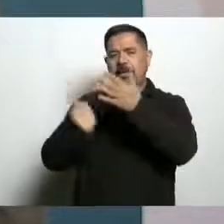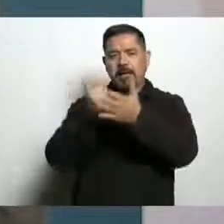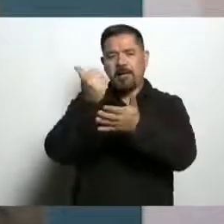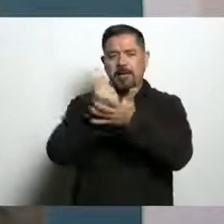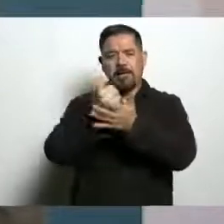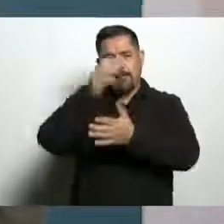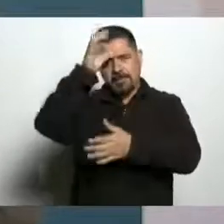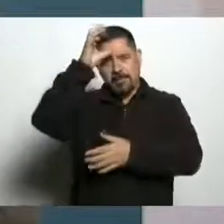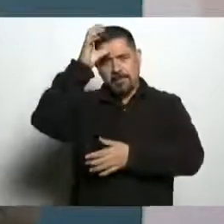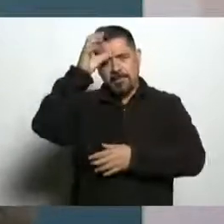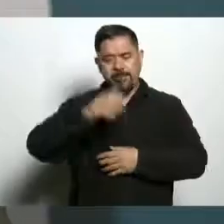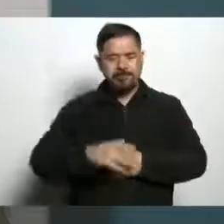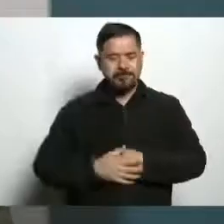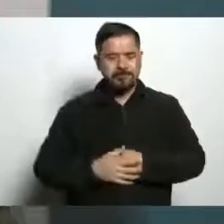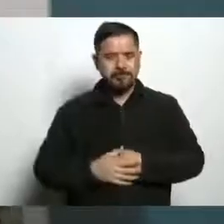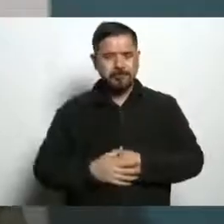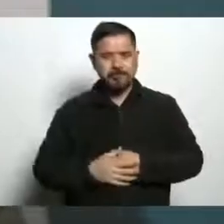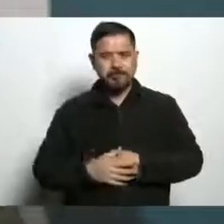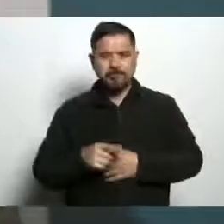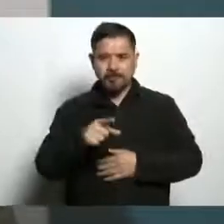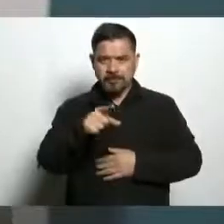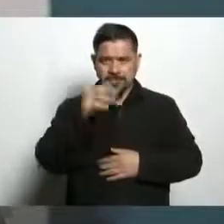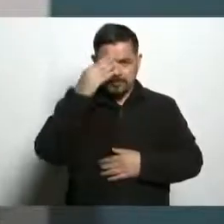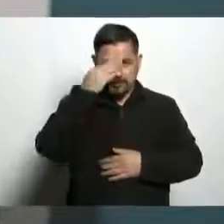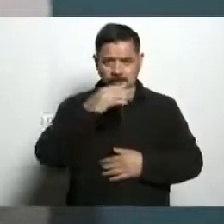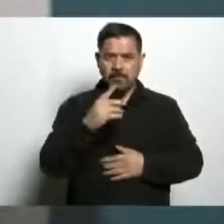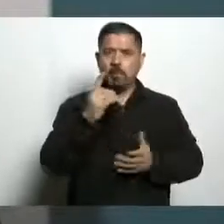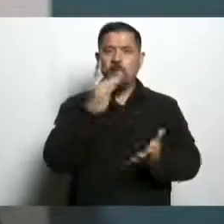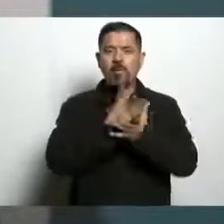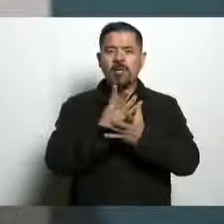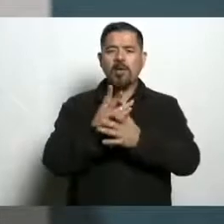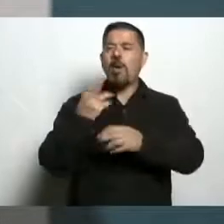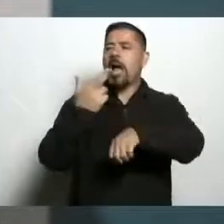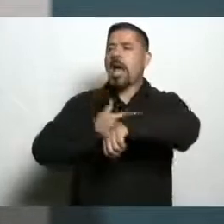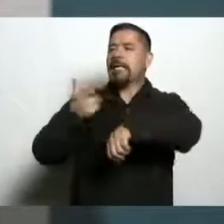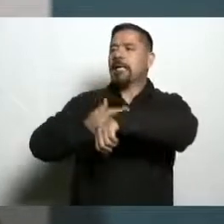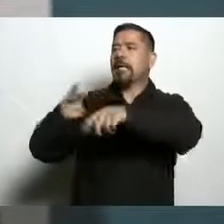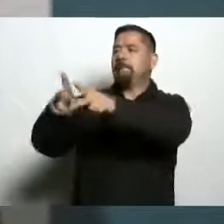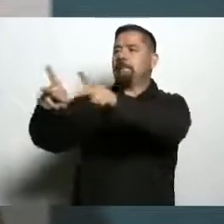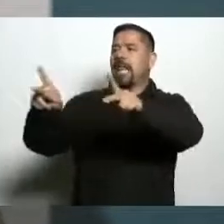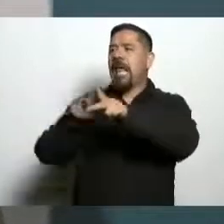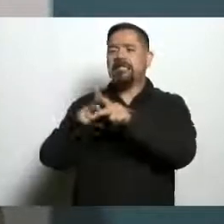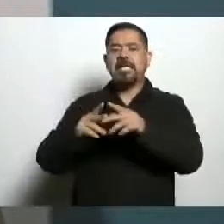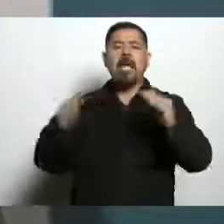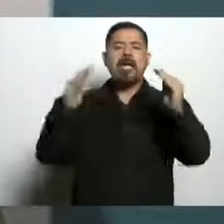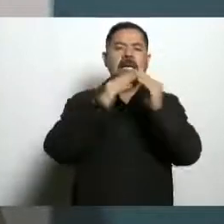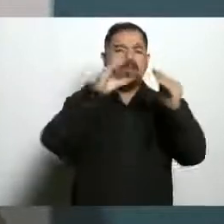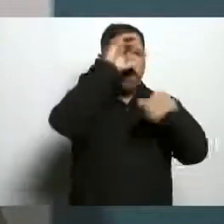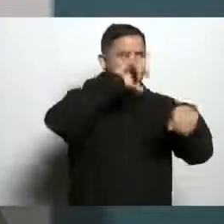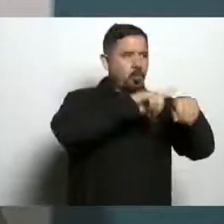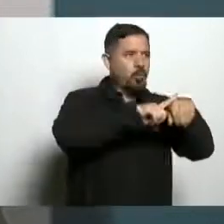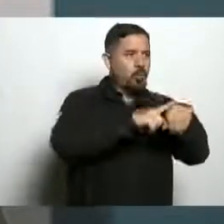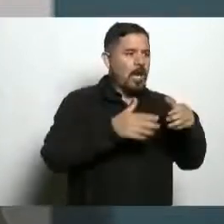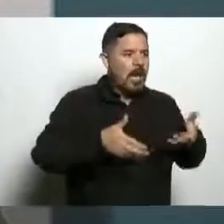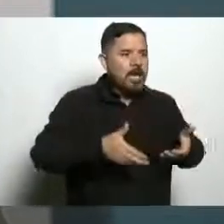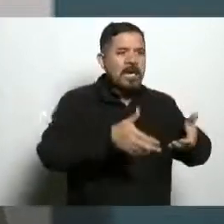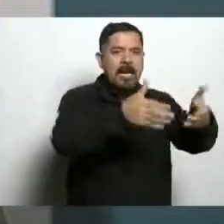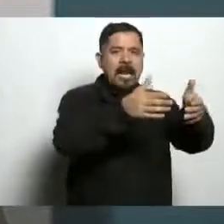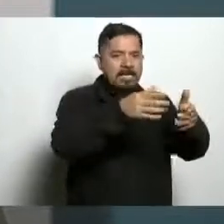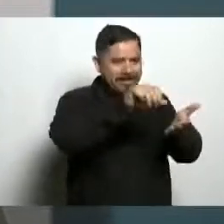contemplando no solo la rehabilitación de la plaza, la Casa de la Cultura, la calle principal,